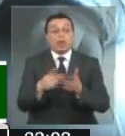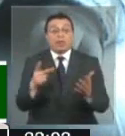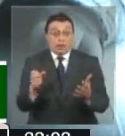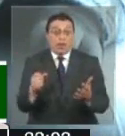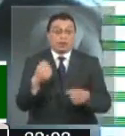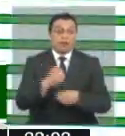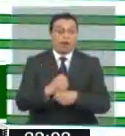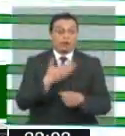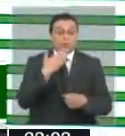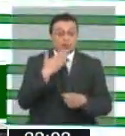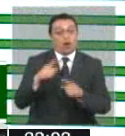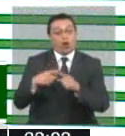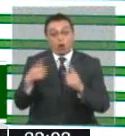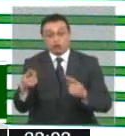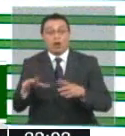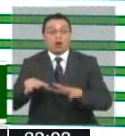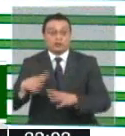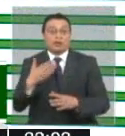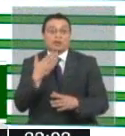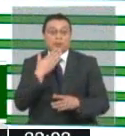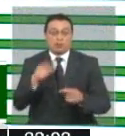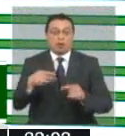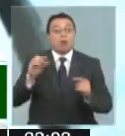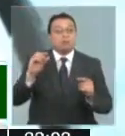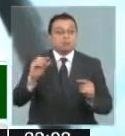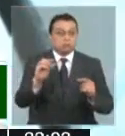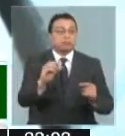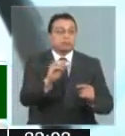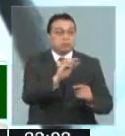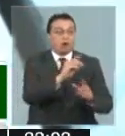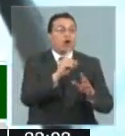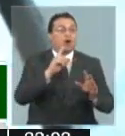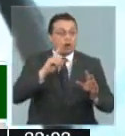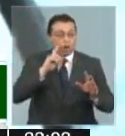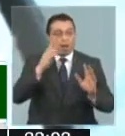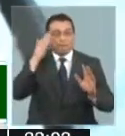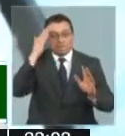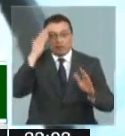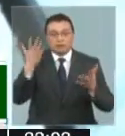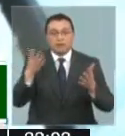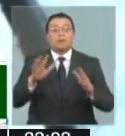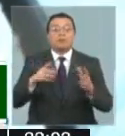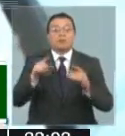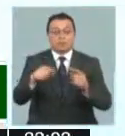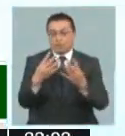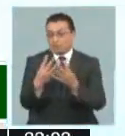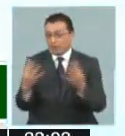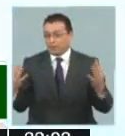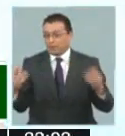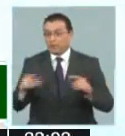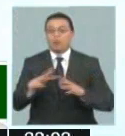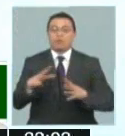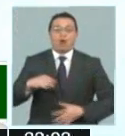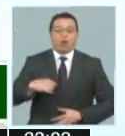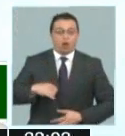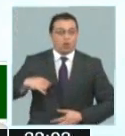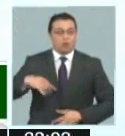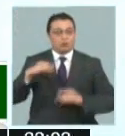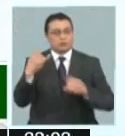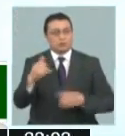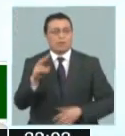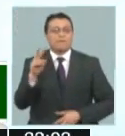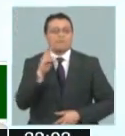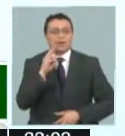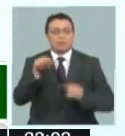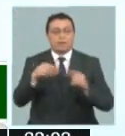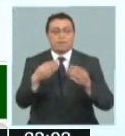de discapacidad, que es otra dimensión más que pocaso, la verdad es que lo pensamos. Para eso nuestro panel es de lujo, como siempre, como cada viernes.